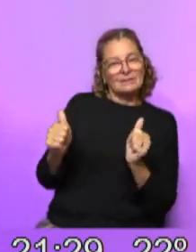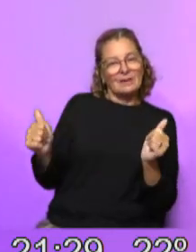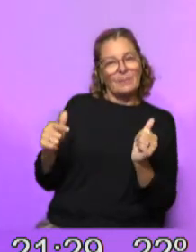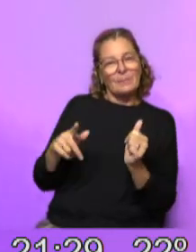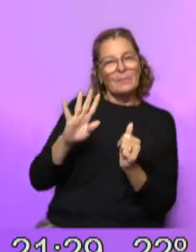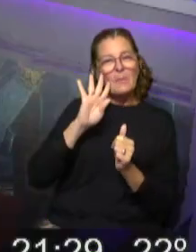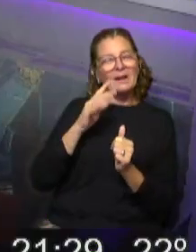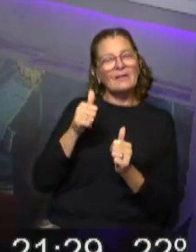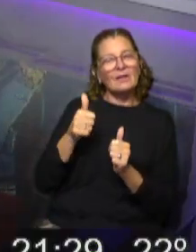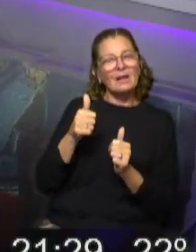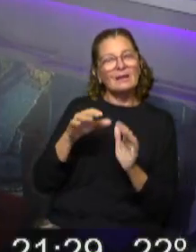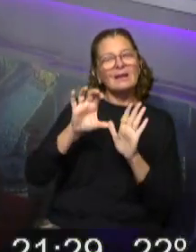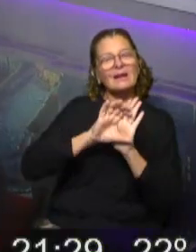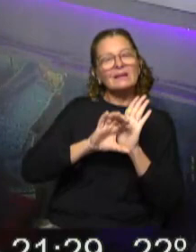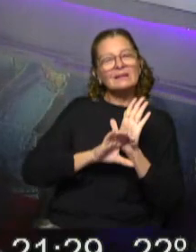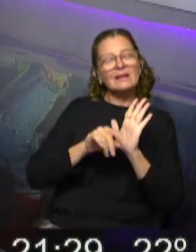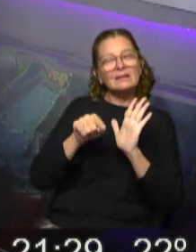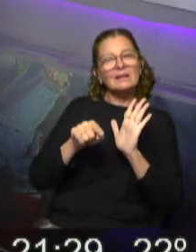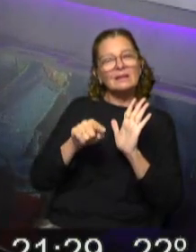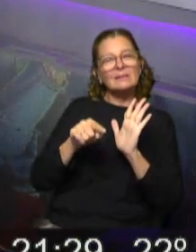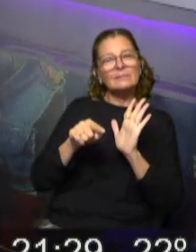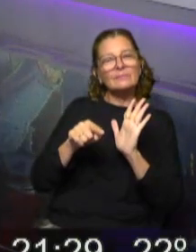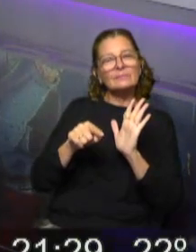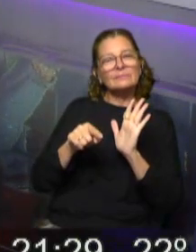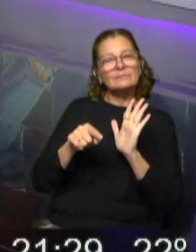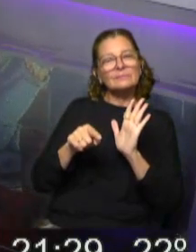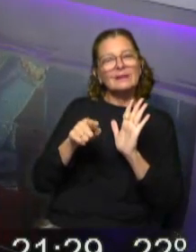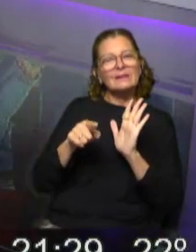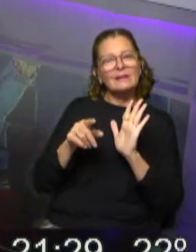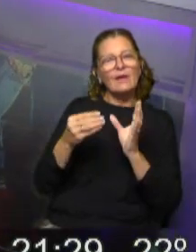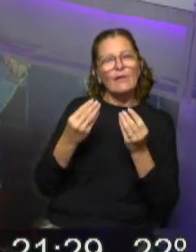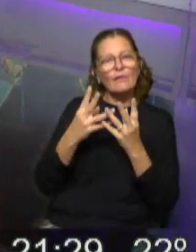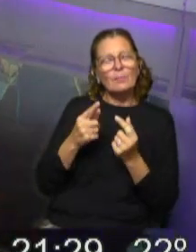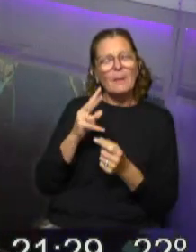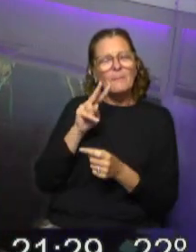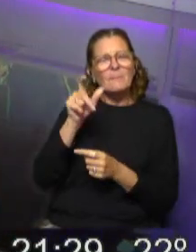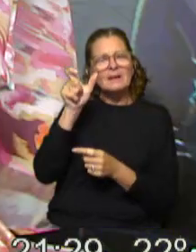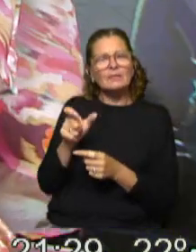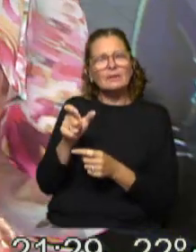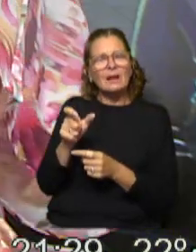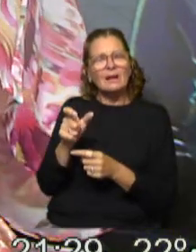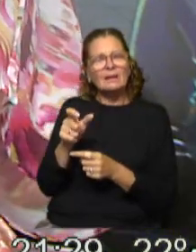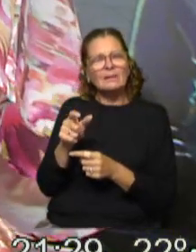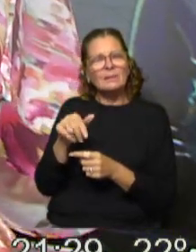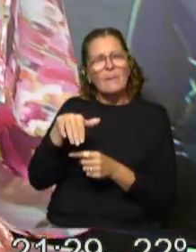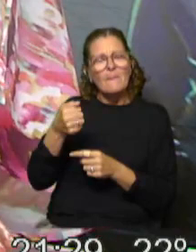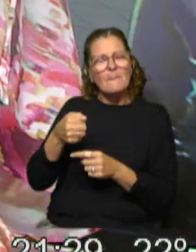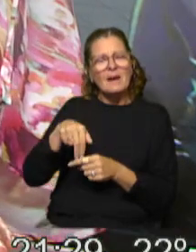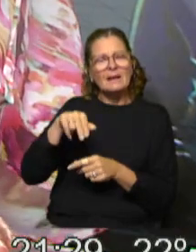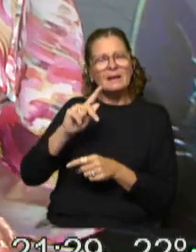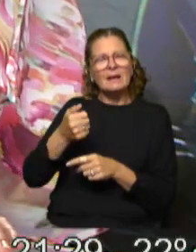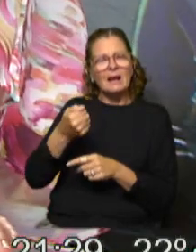que está bien. ¿Qué características tiene ese estilo? Porque para la gente que está mirando dice, bueno, manga, a nosotros a veces lo